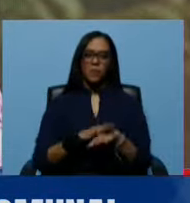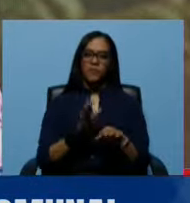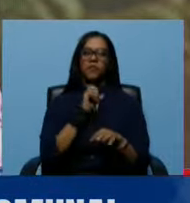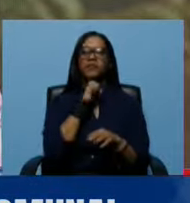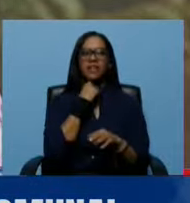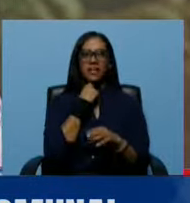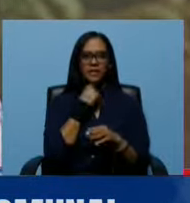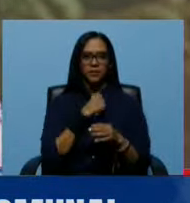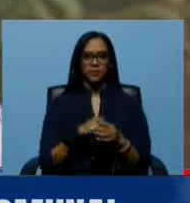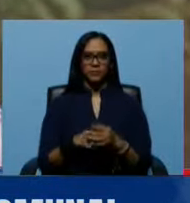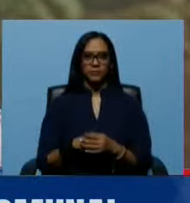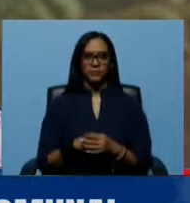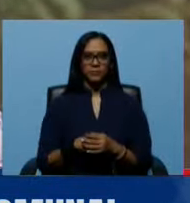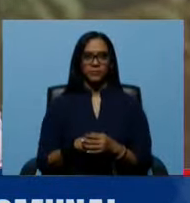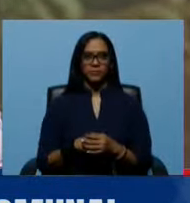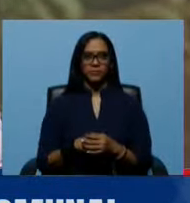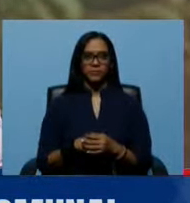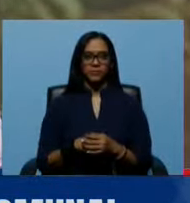nadie.